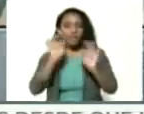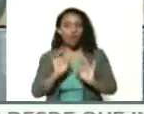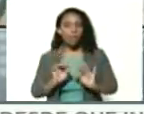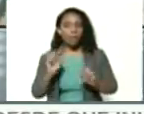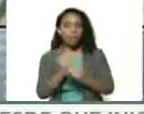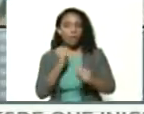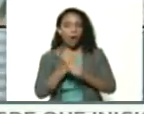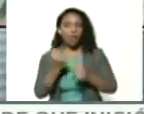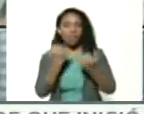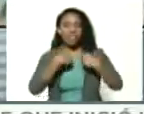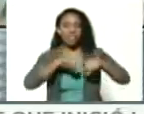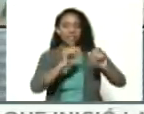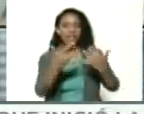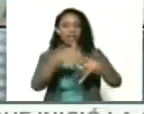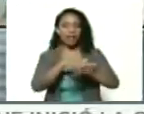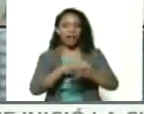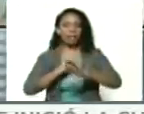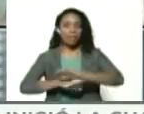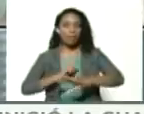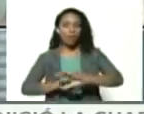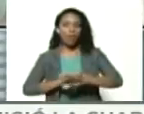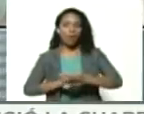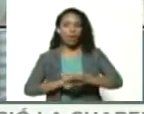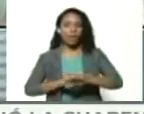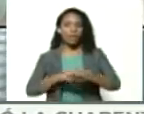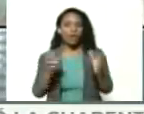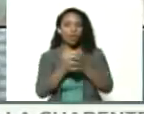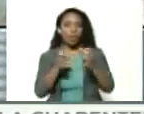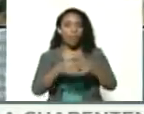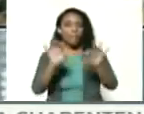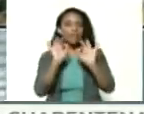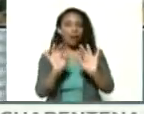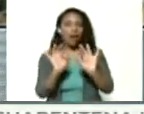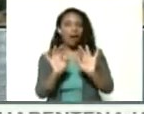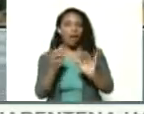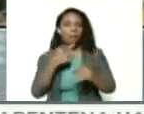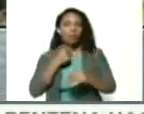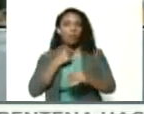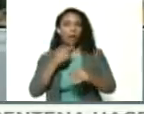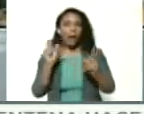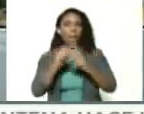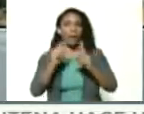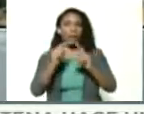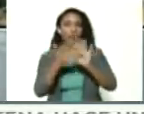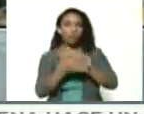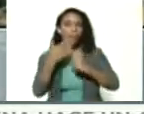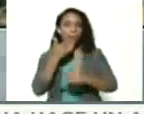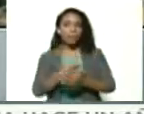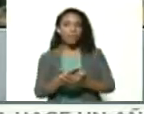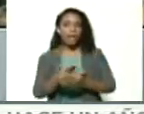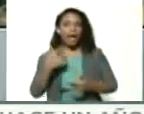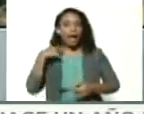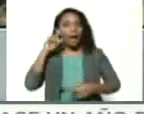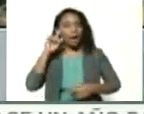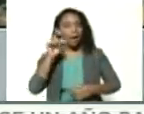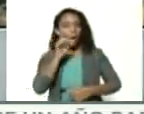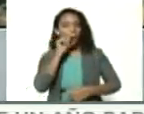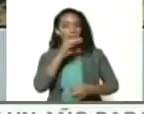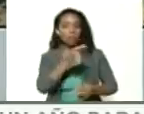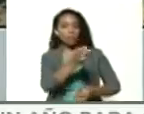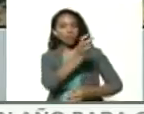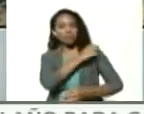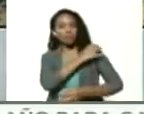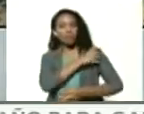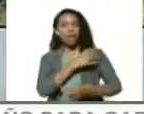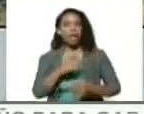defensa integral temporal y de la brigada especial, me gustaría darle la palabra, si usted me lo permite, mi comandante en jefe, al señor almirante en jefe, para